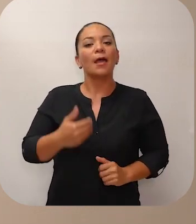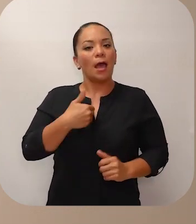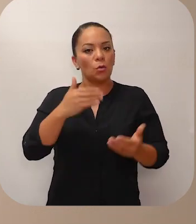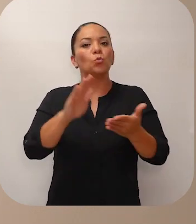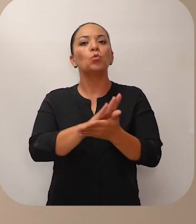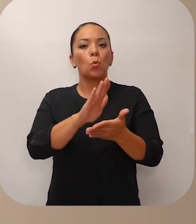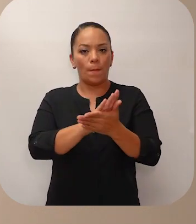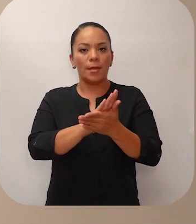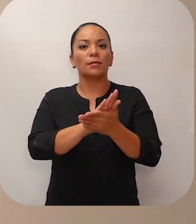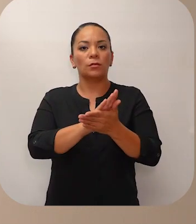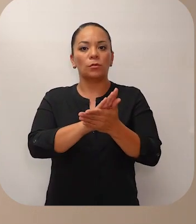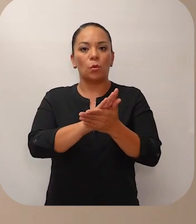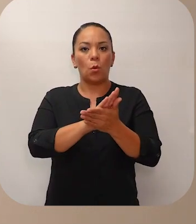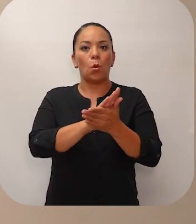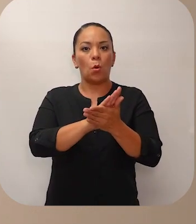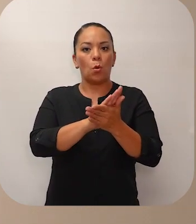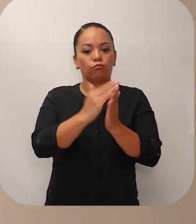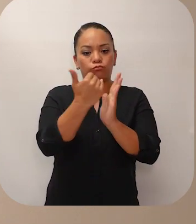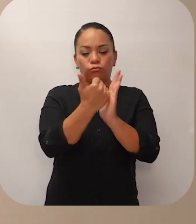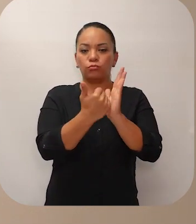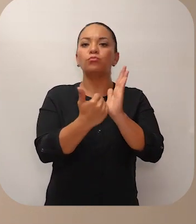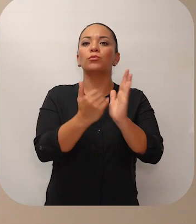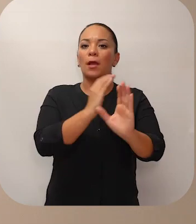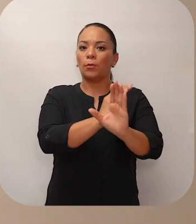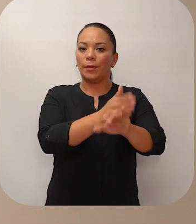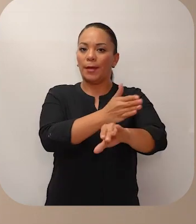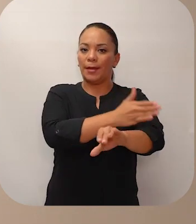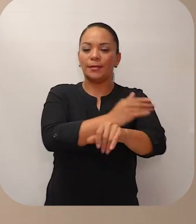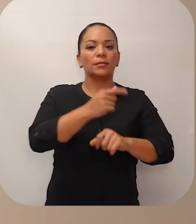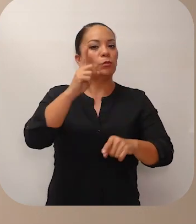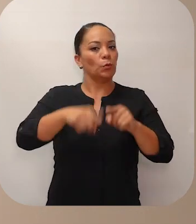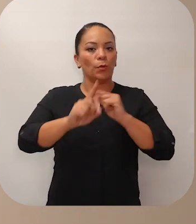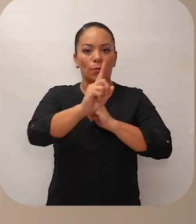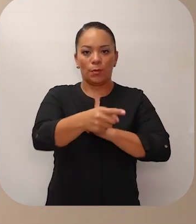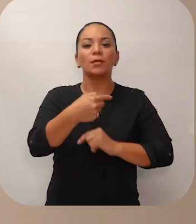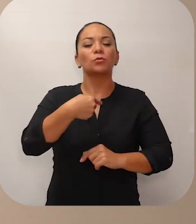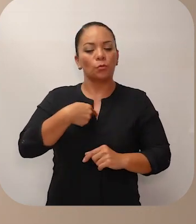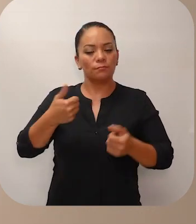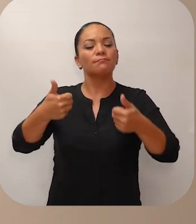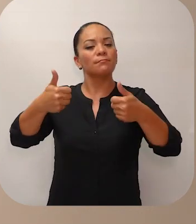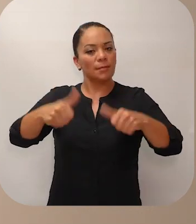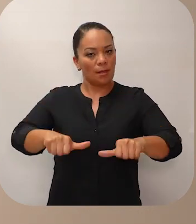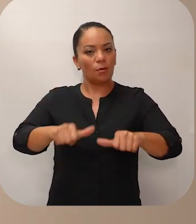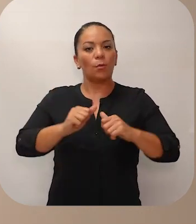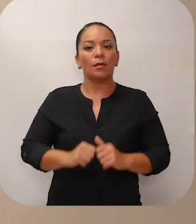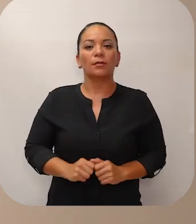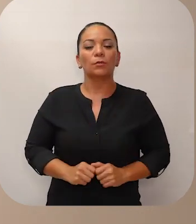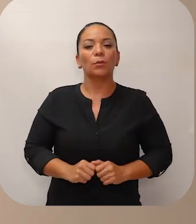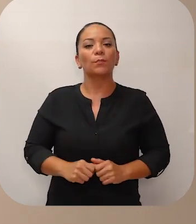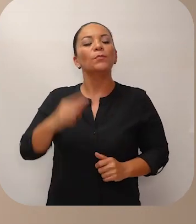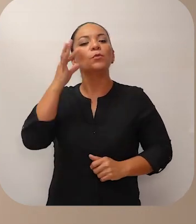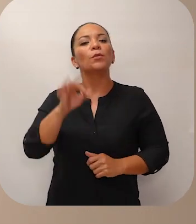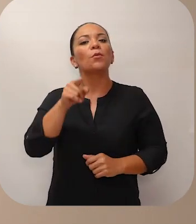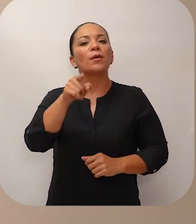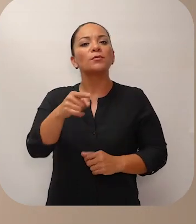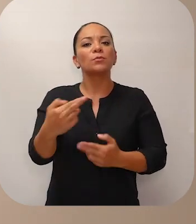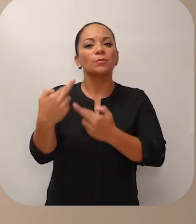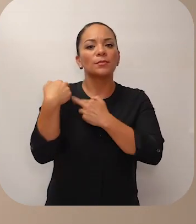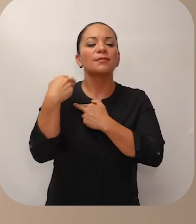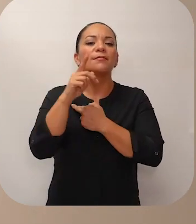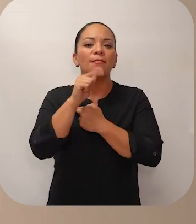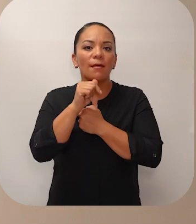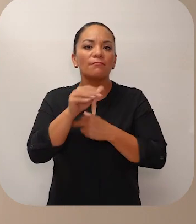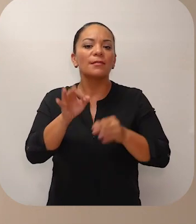medida cautelar que dice que no se les puede obligar con la que yo personalmente estoy de acuerdo porque creo que le